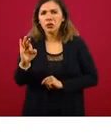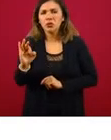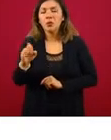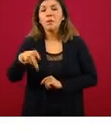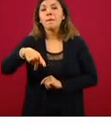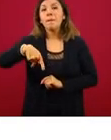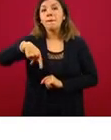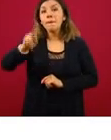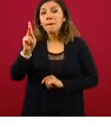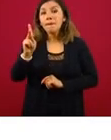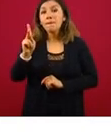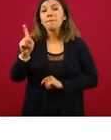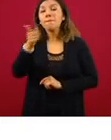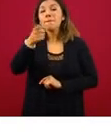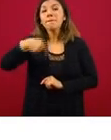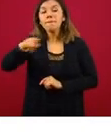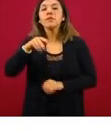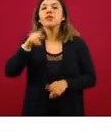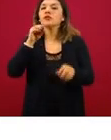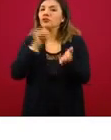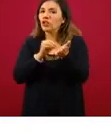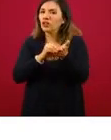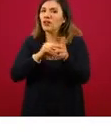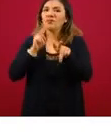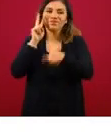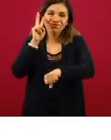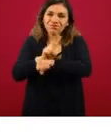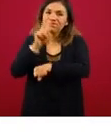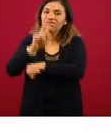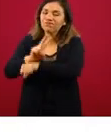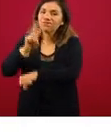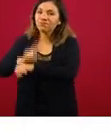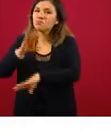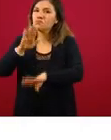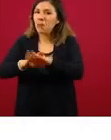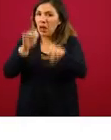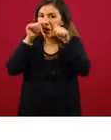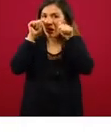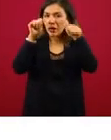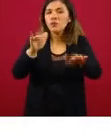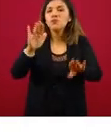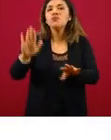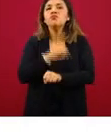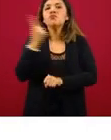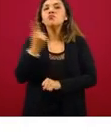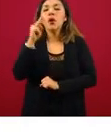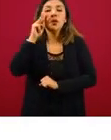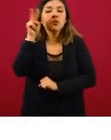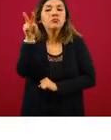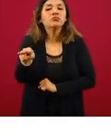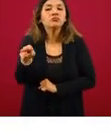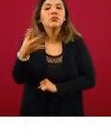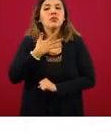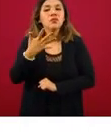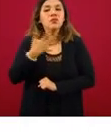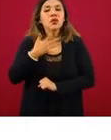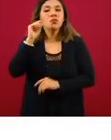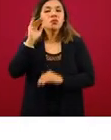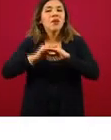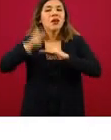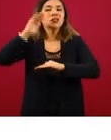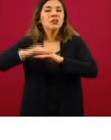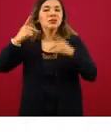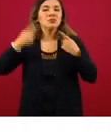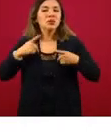pero que vamos a estar monitoreando muy de cerca, dado que se observa un incremento